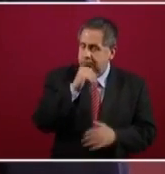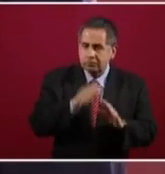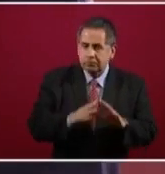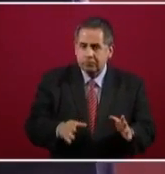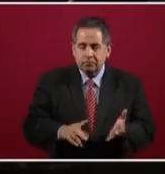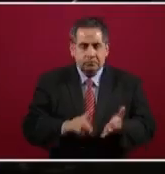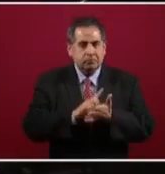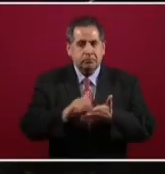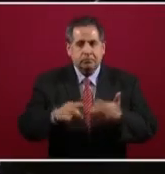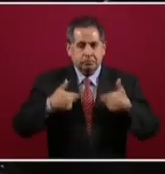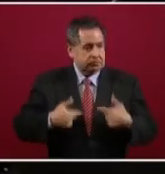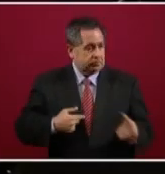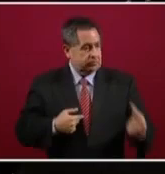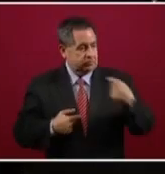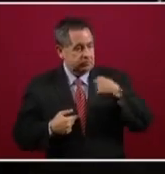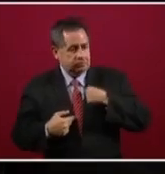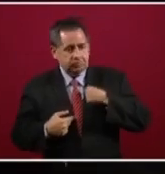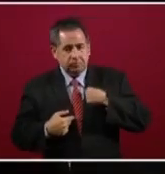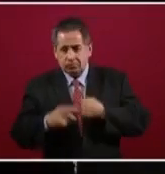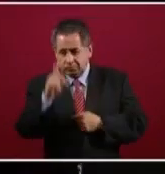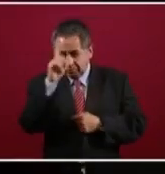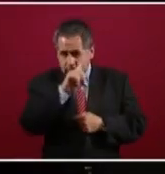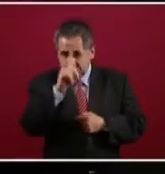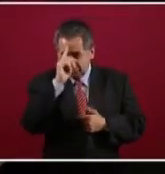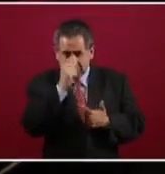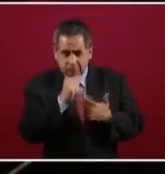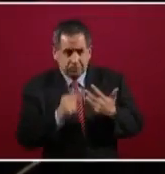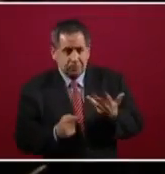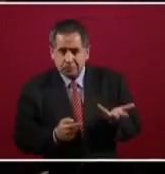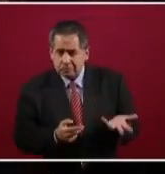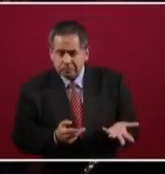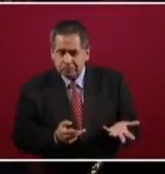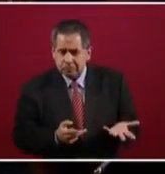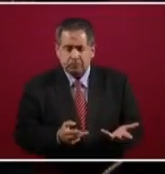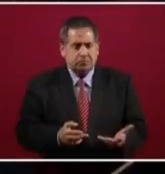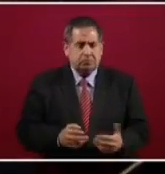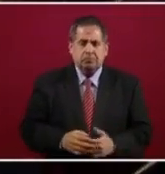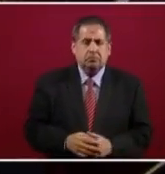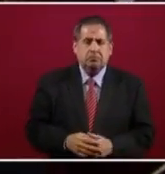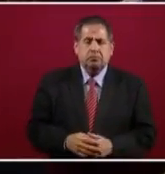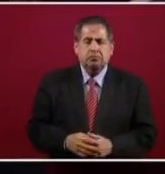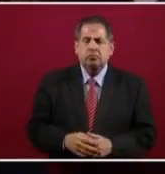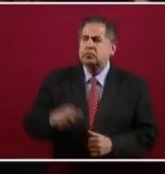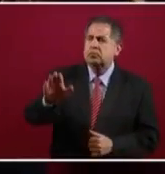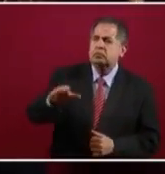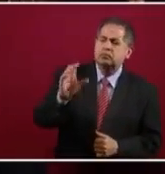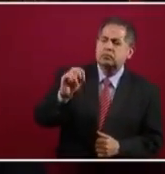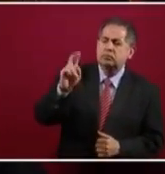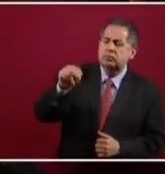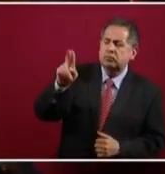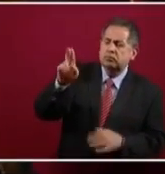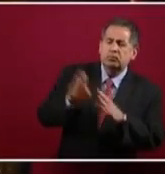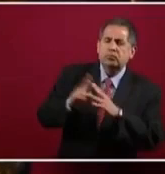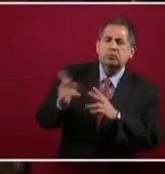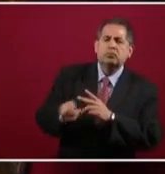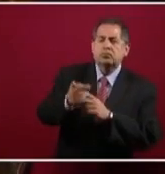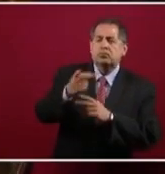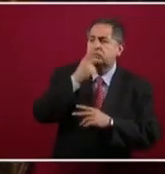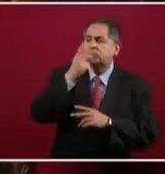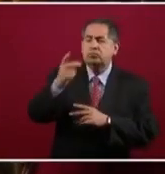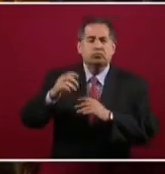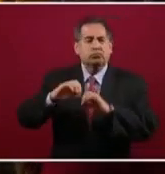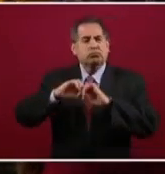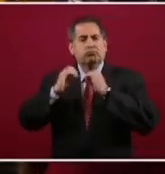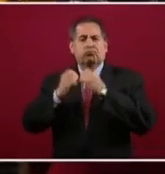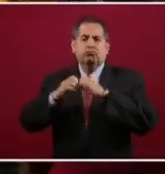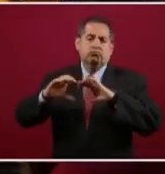Derechos Humanos haciendo esas recomendaciones? ¿Y esta de la ONU cómo la ve? Porque dice que es de un